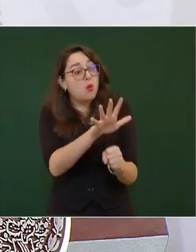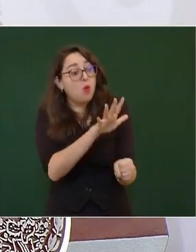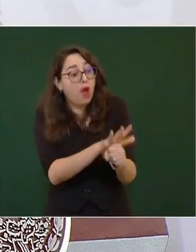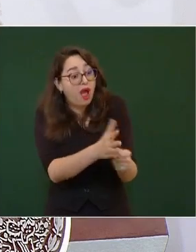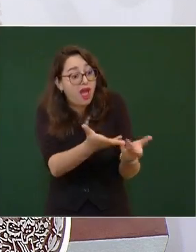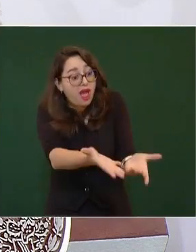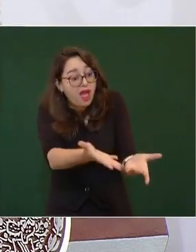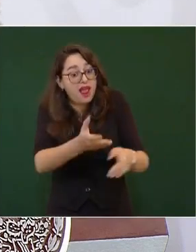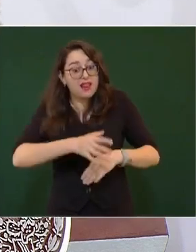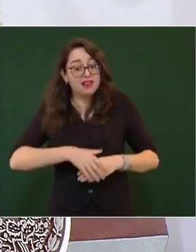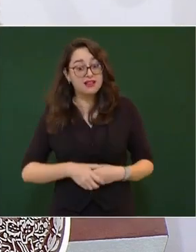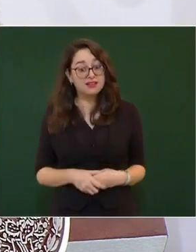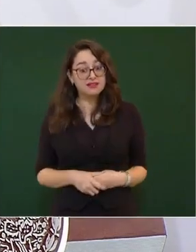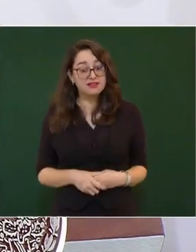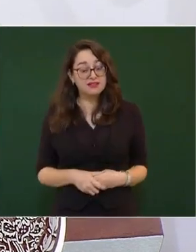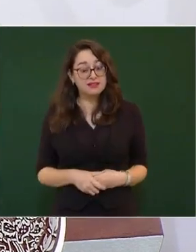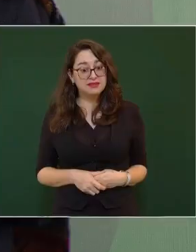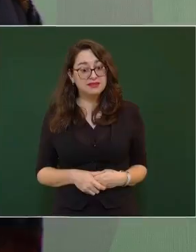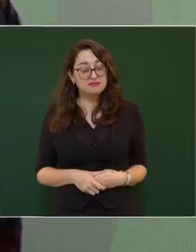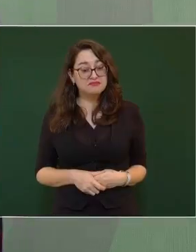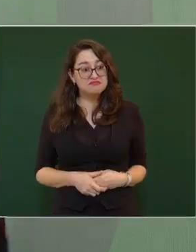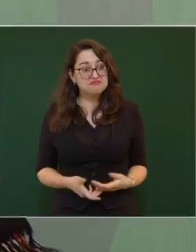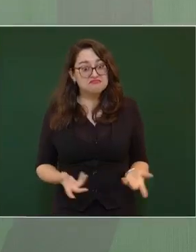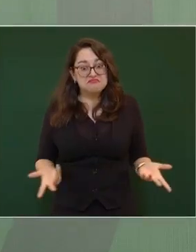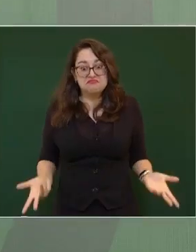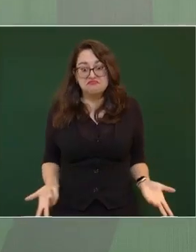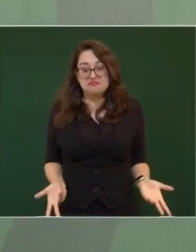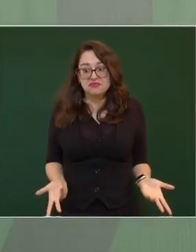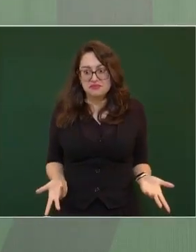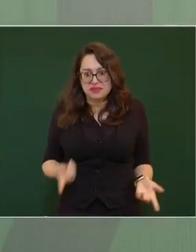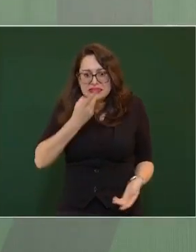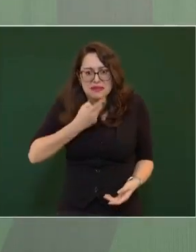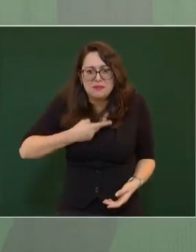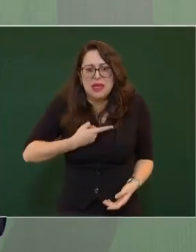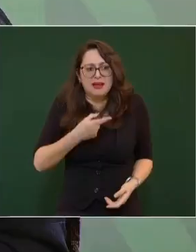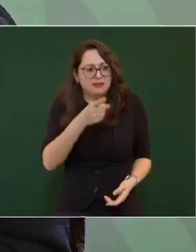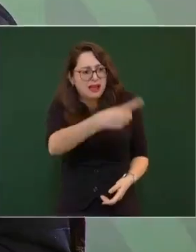Pero díganme un punto.